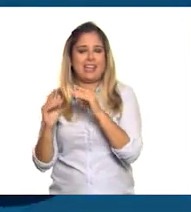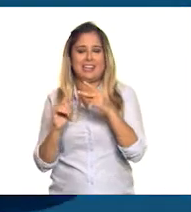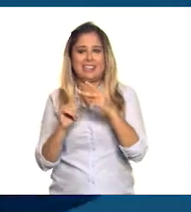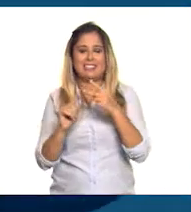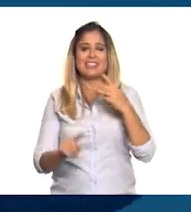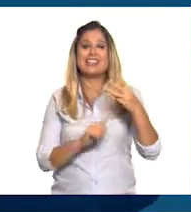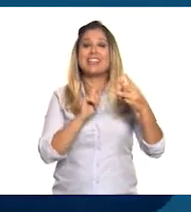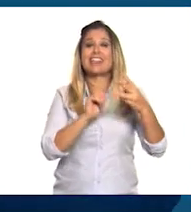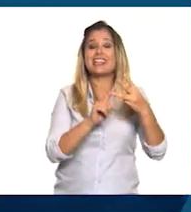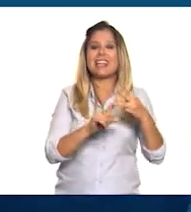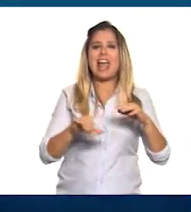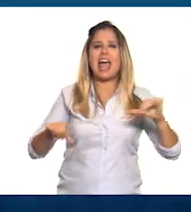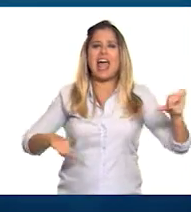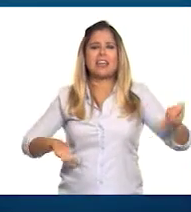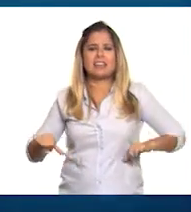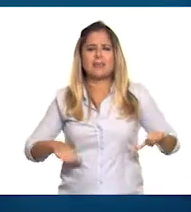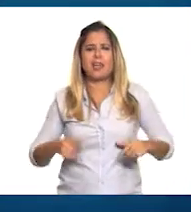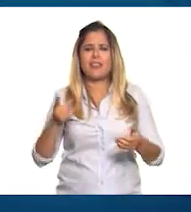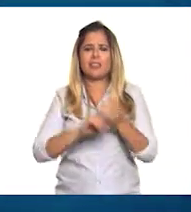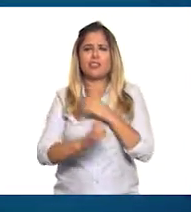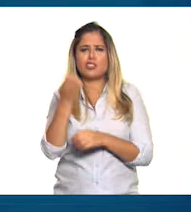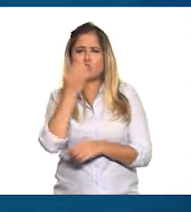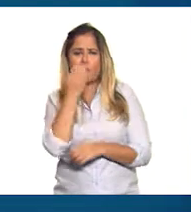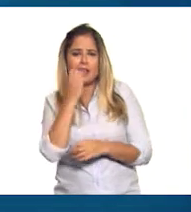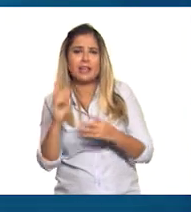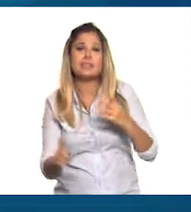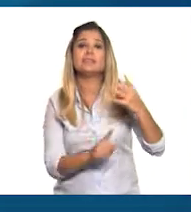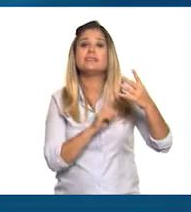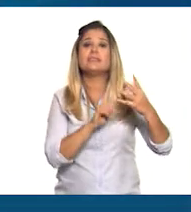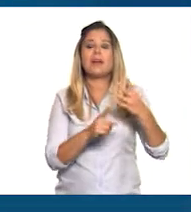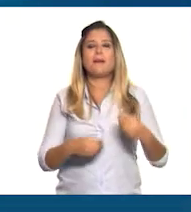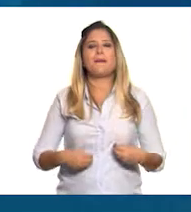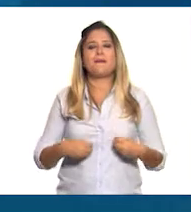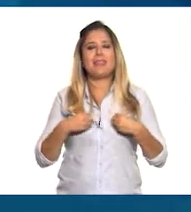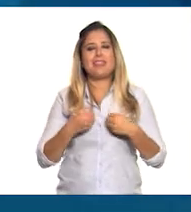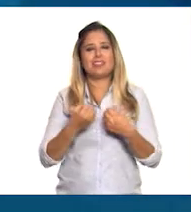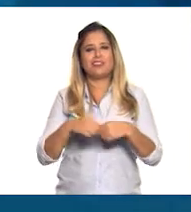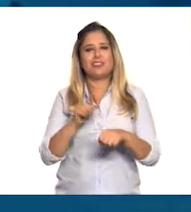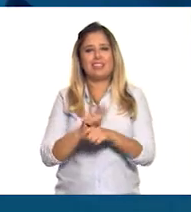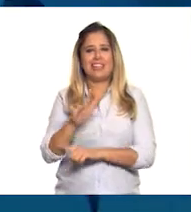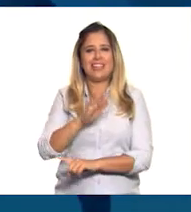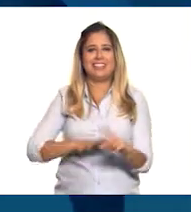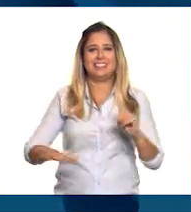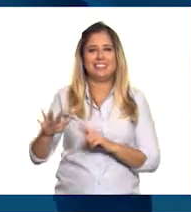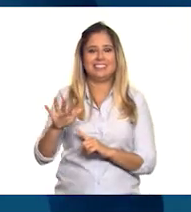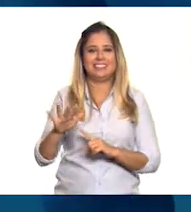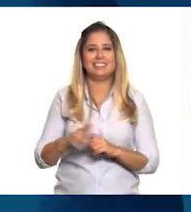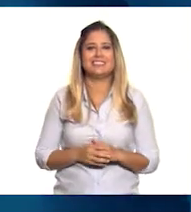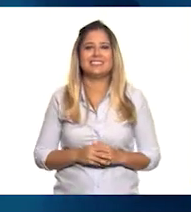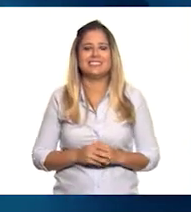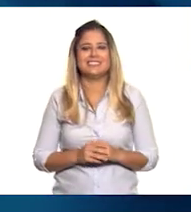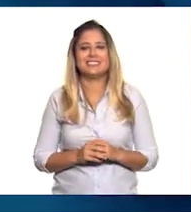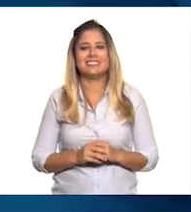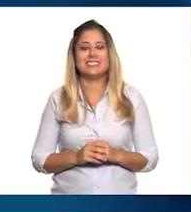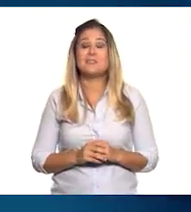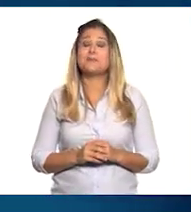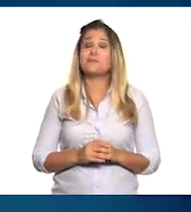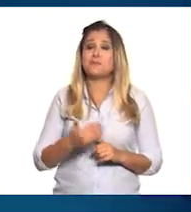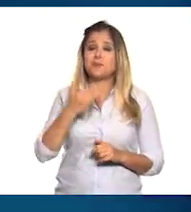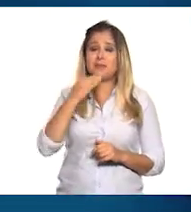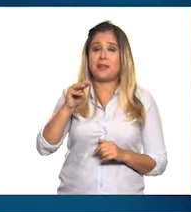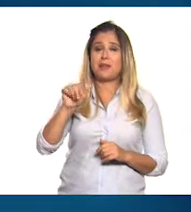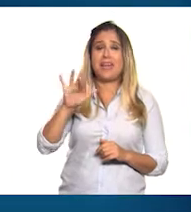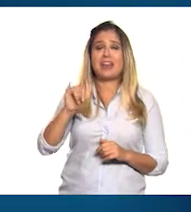Tercer subtema, mi actividad escolar. Y cuarto y último, mi vida social. Muy bien, me parece muy bien, María. Ahora,